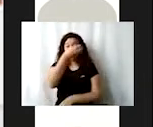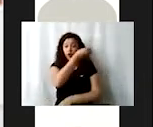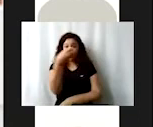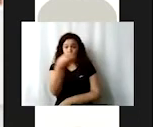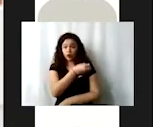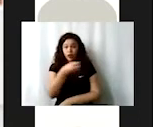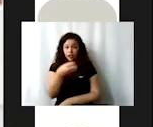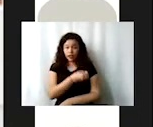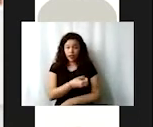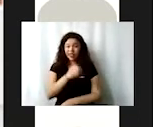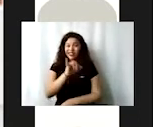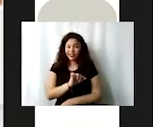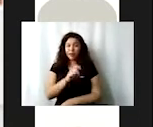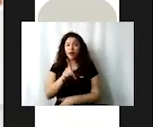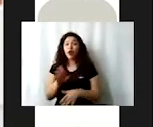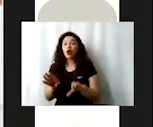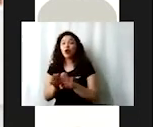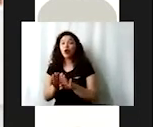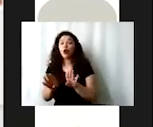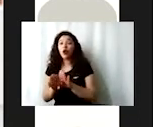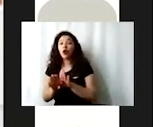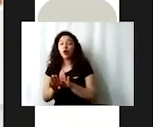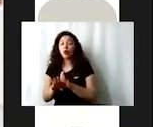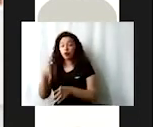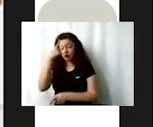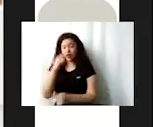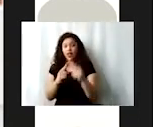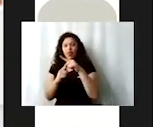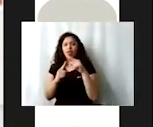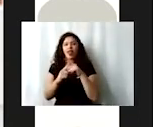voy a organizar? En función de esas tareas